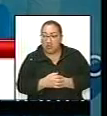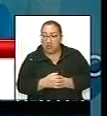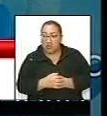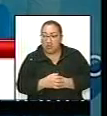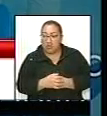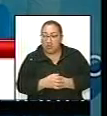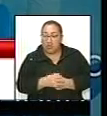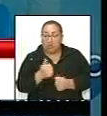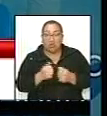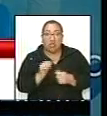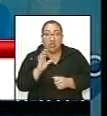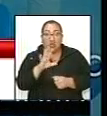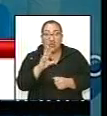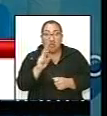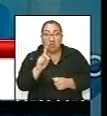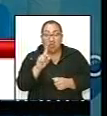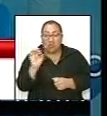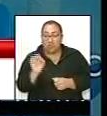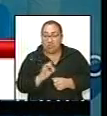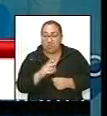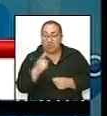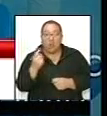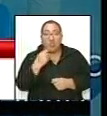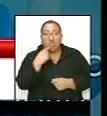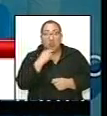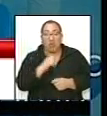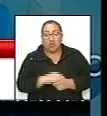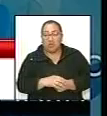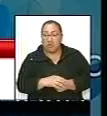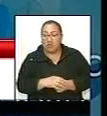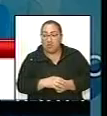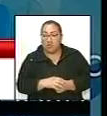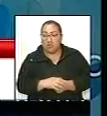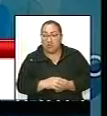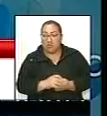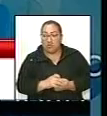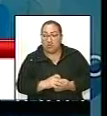de las cuales el 51% son mujeres.